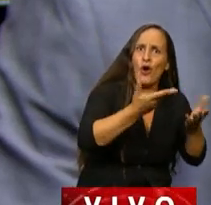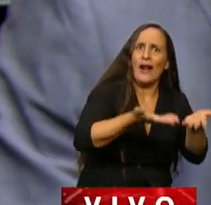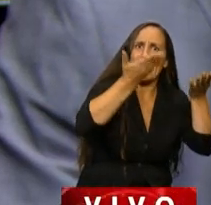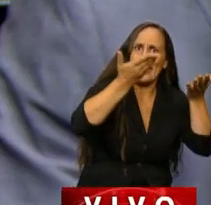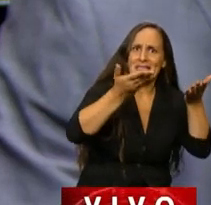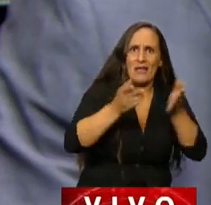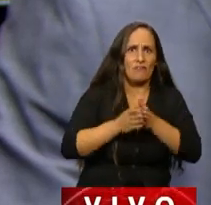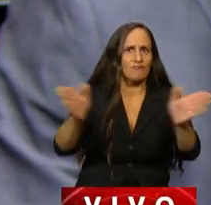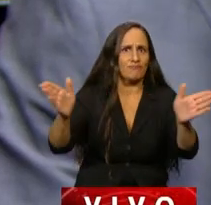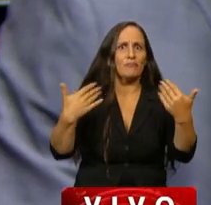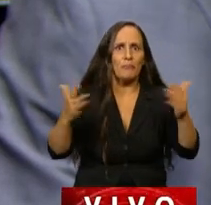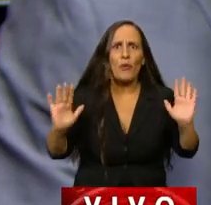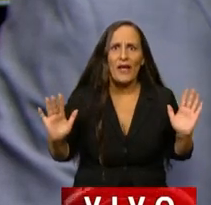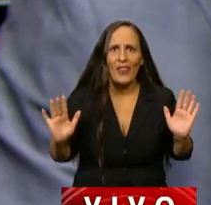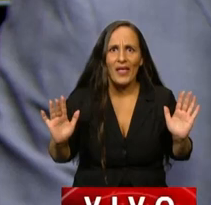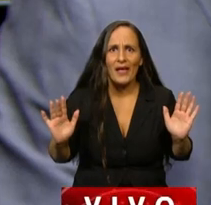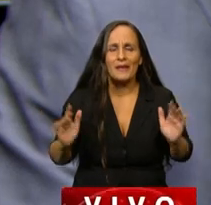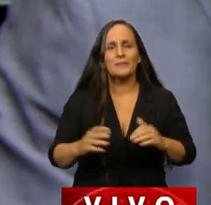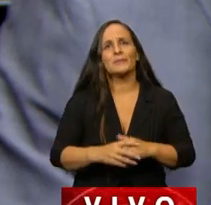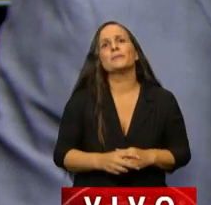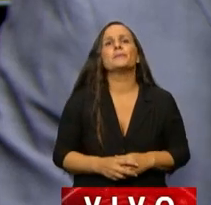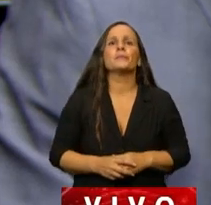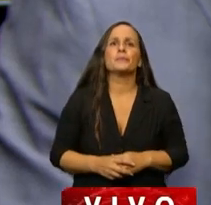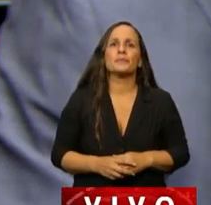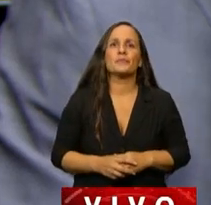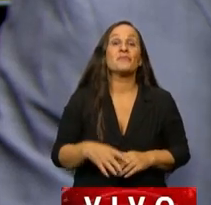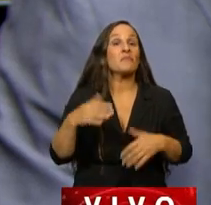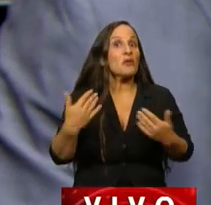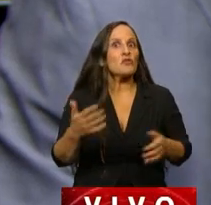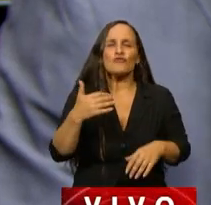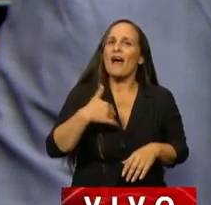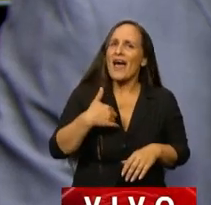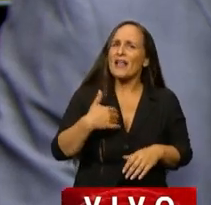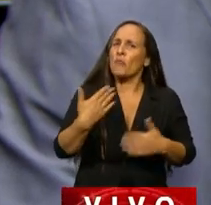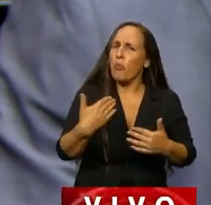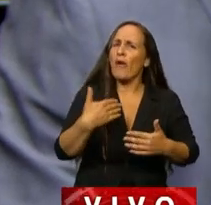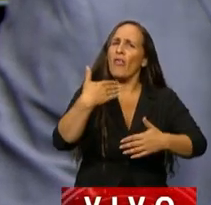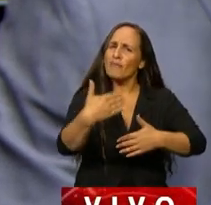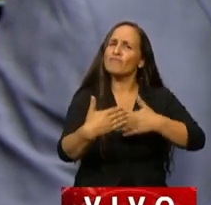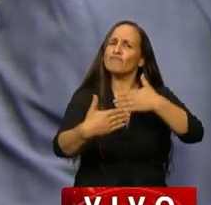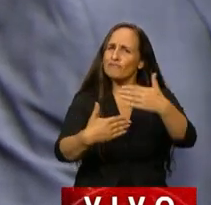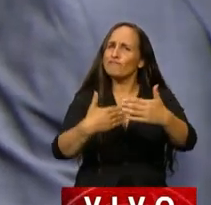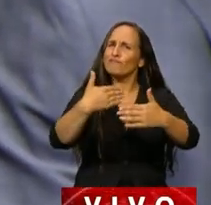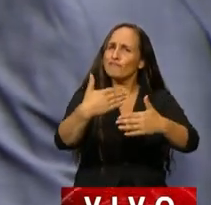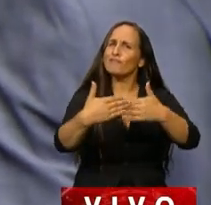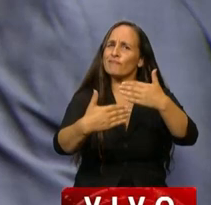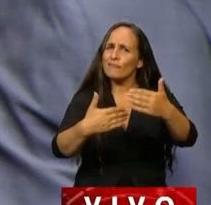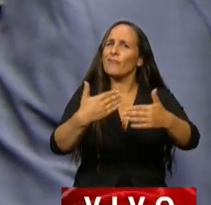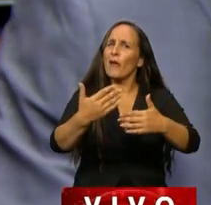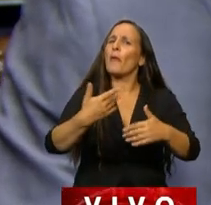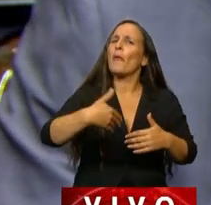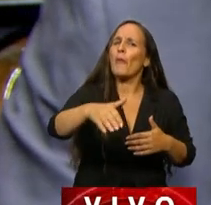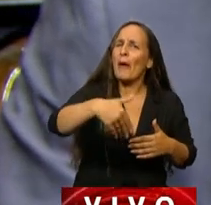Esto nos permite un camino de transitabilidad para nuestro país, en donde va a haber